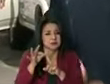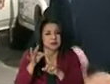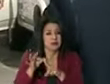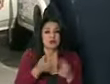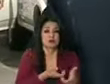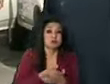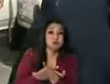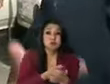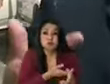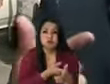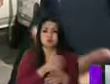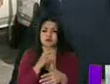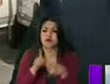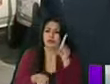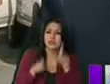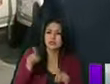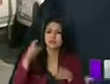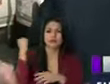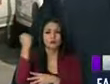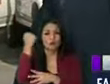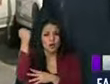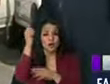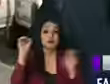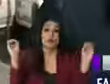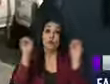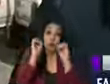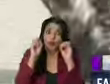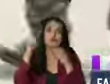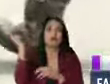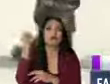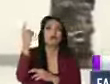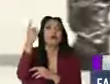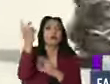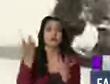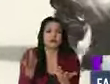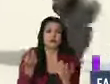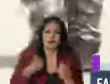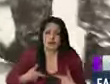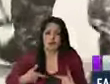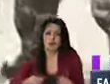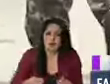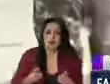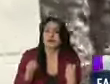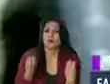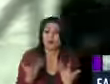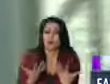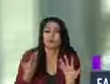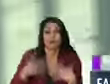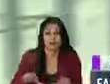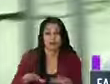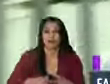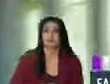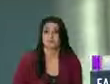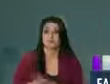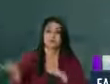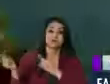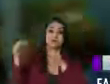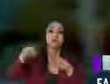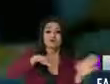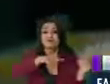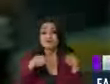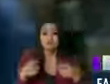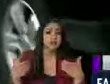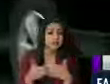bomberos, las motobombas, de muchas veces las ambulancias, a veces hasta inclusive el helicóptero. Sin embargo, en todos estos casos, tras el despliegue del personal y